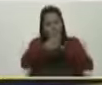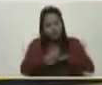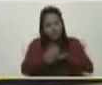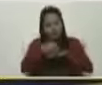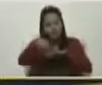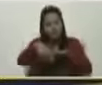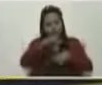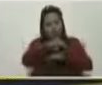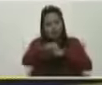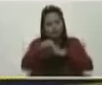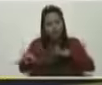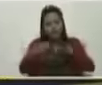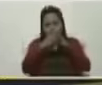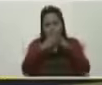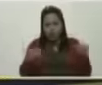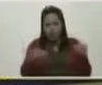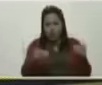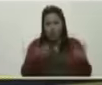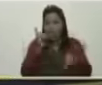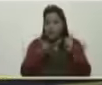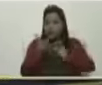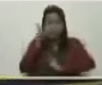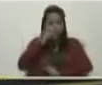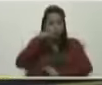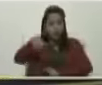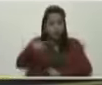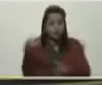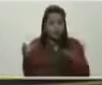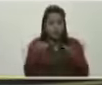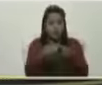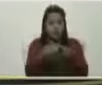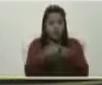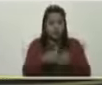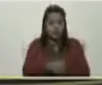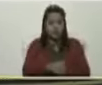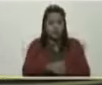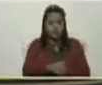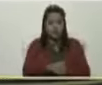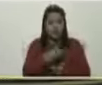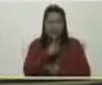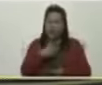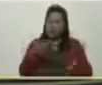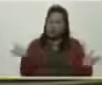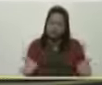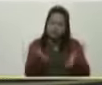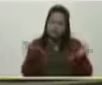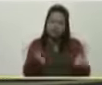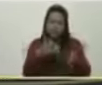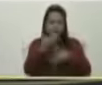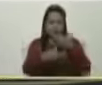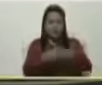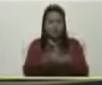municipios que estamos aquí y a todos los que no están aquí, que seguiremos echando para adelante, así como vamos.